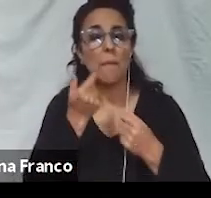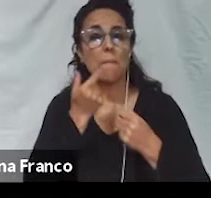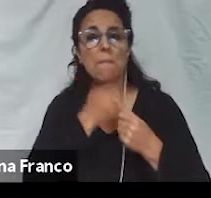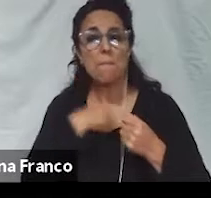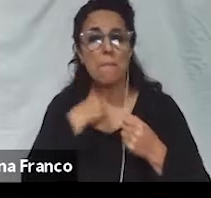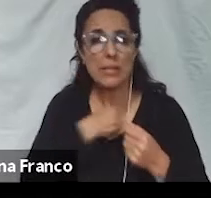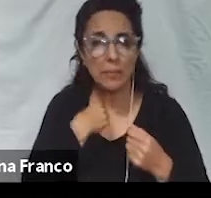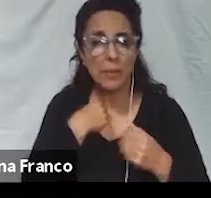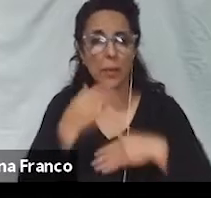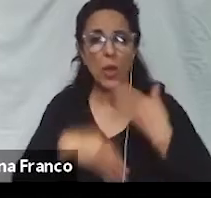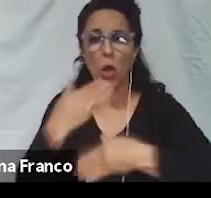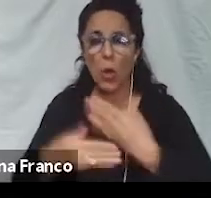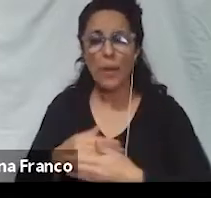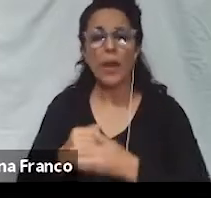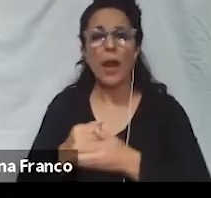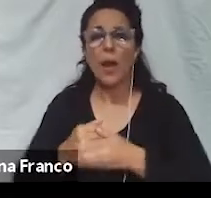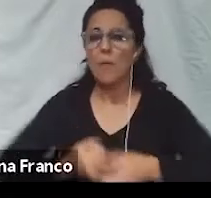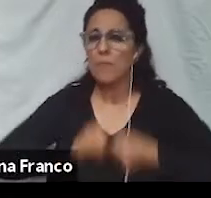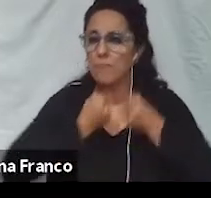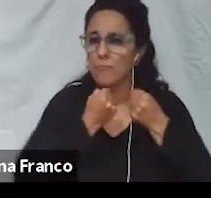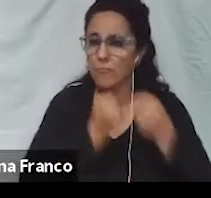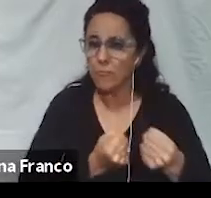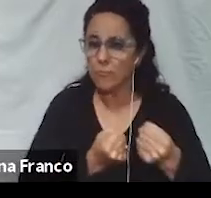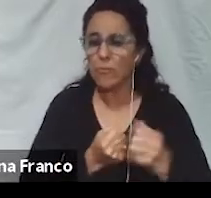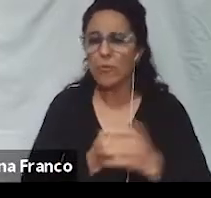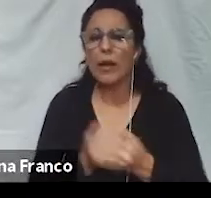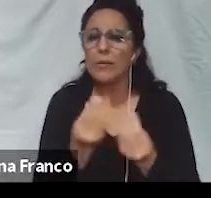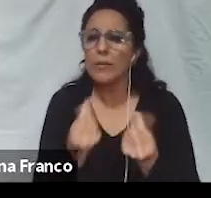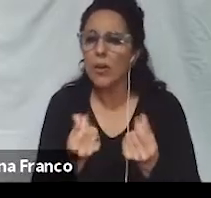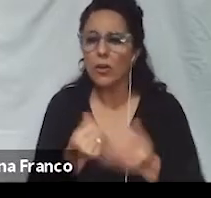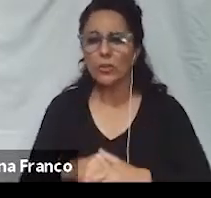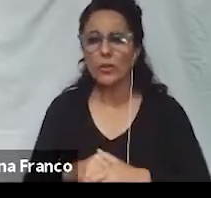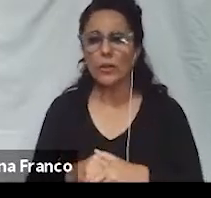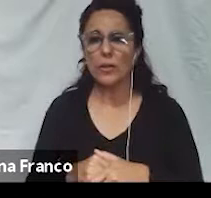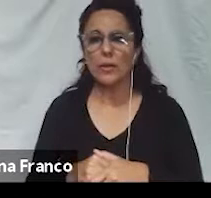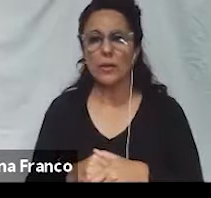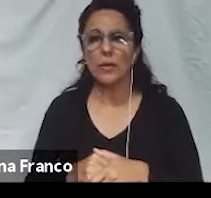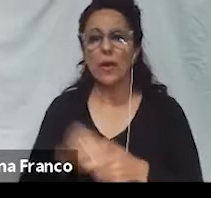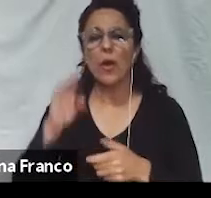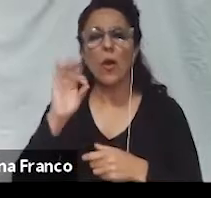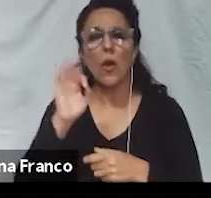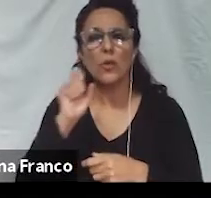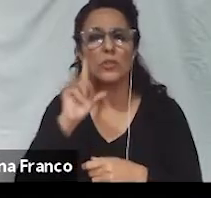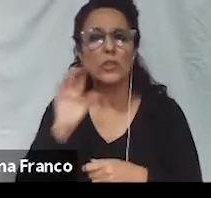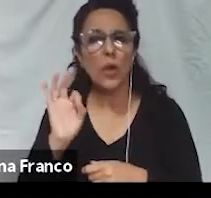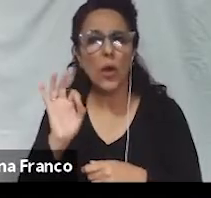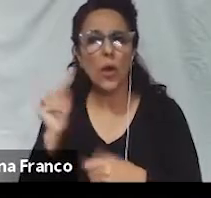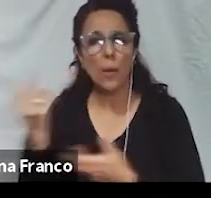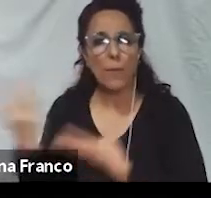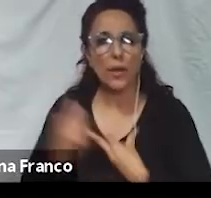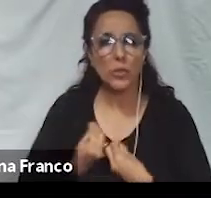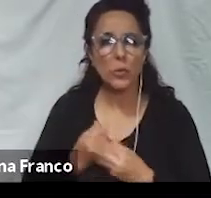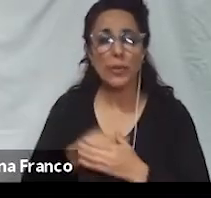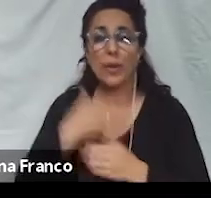ser perceptible, operable, robusto y Rocío, ¿me ayudas ahí con